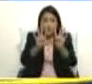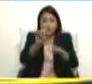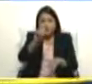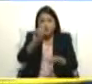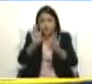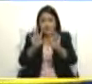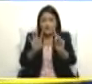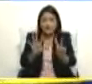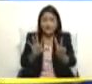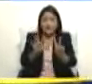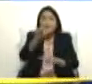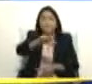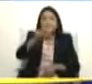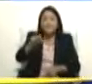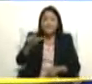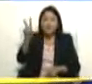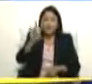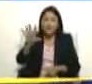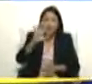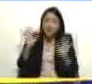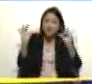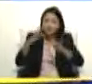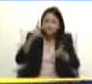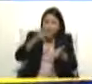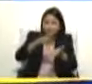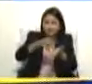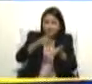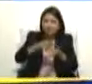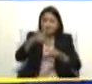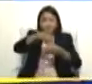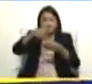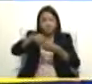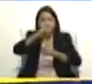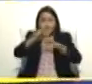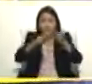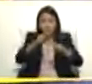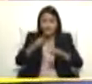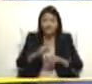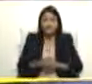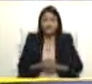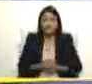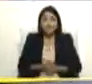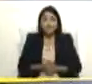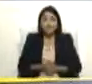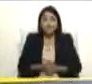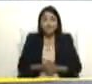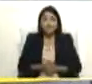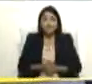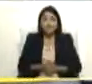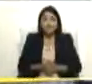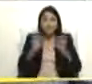10.431.907 venezolanos que participaron en este referéndum consultivo.